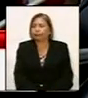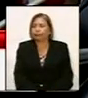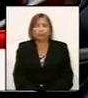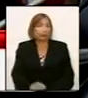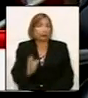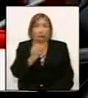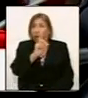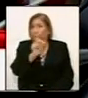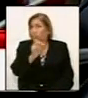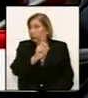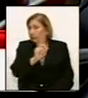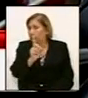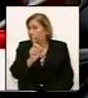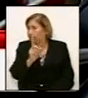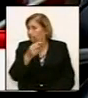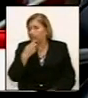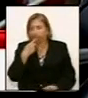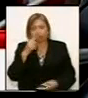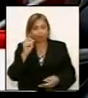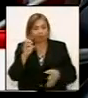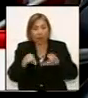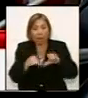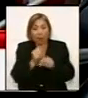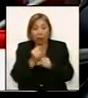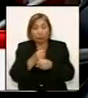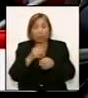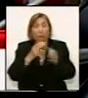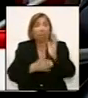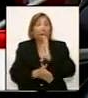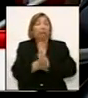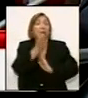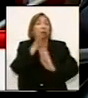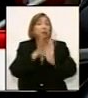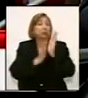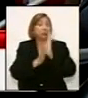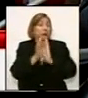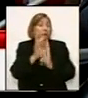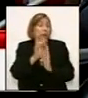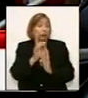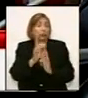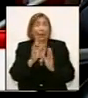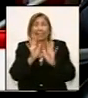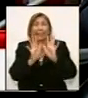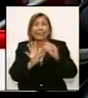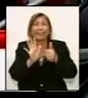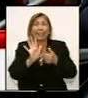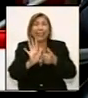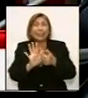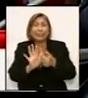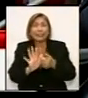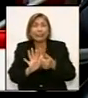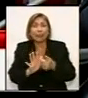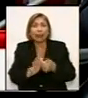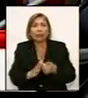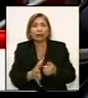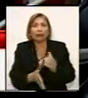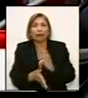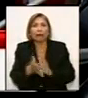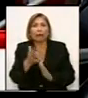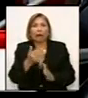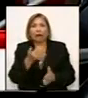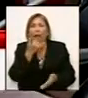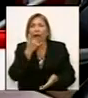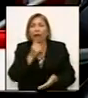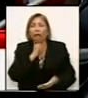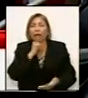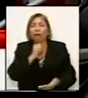No están probados los hechos falsos. Ustedes vean el informe, lean, hay 16 supuestos de hechos falsos que no han sido corroborados de la